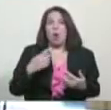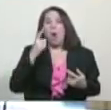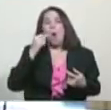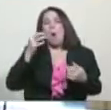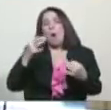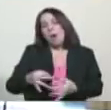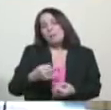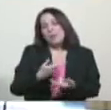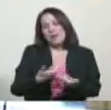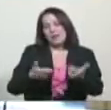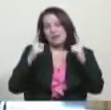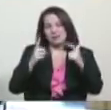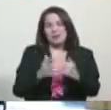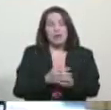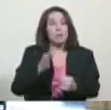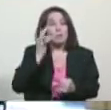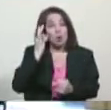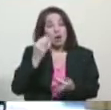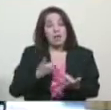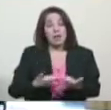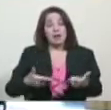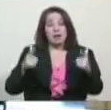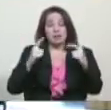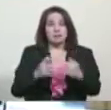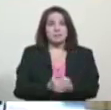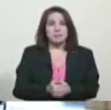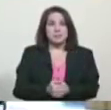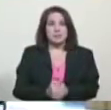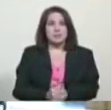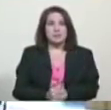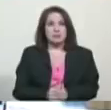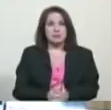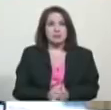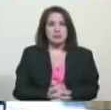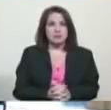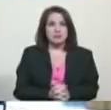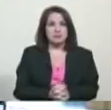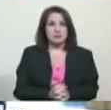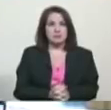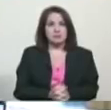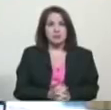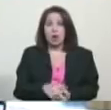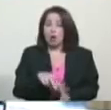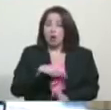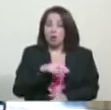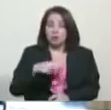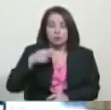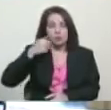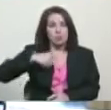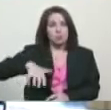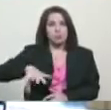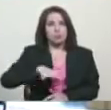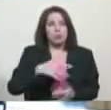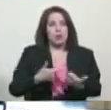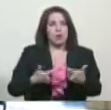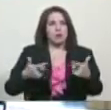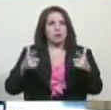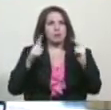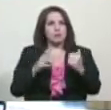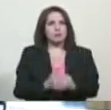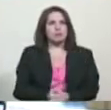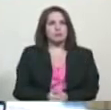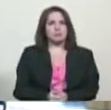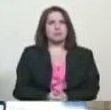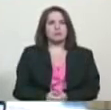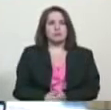libres, mujeres libres, hay en Venezuela. Somos un pueblo libre y esa dignidad que llevamos por dentro